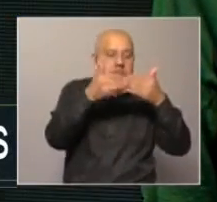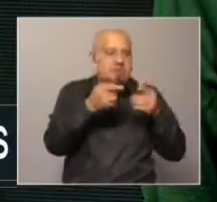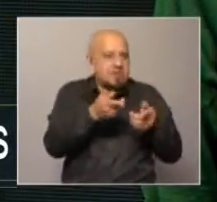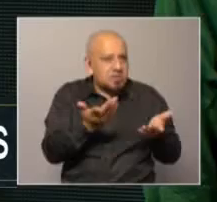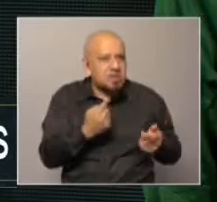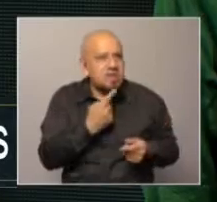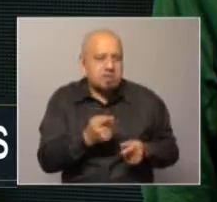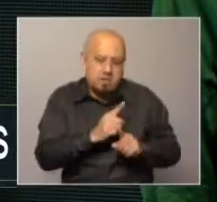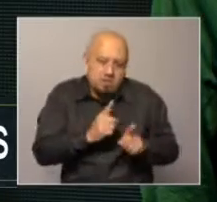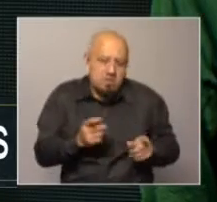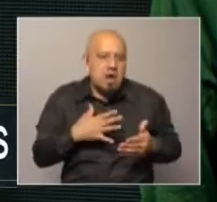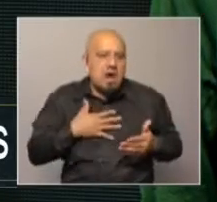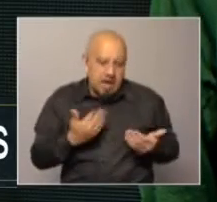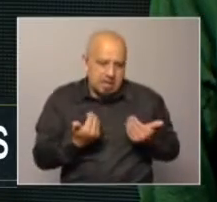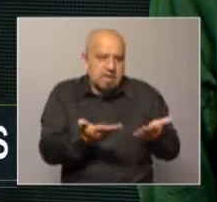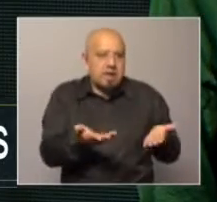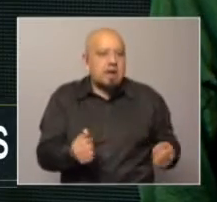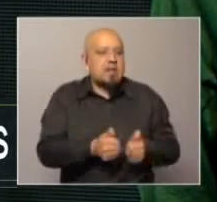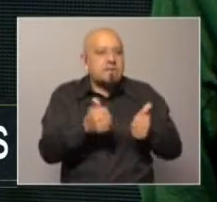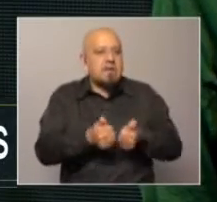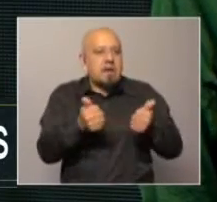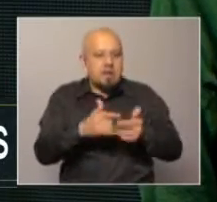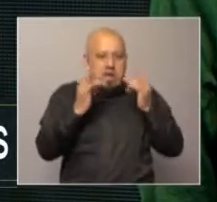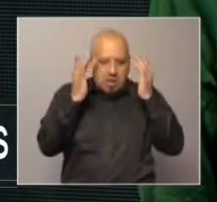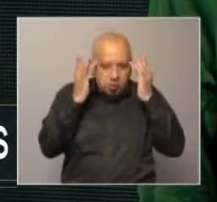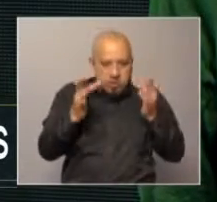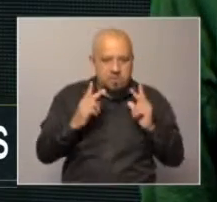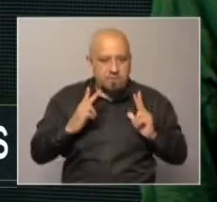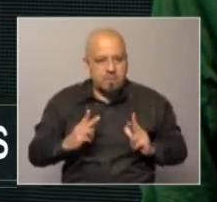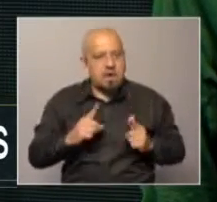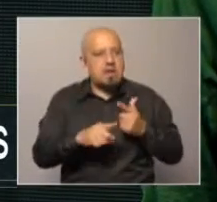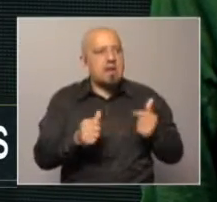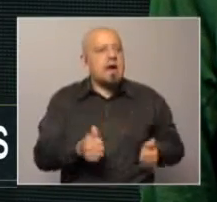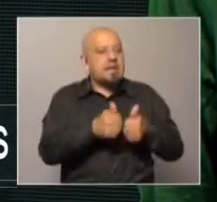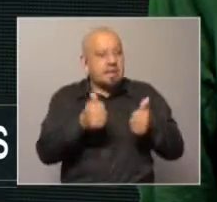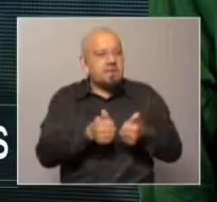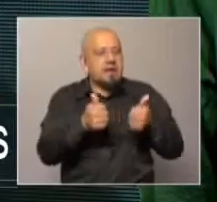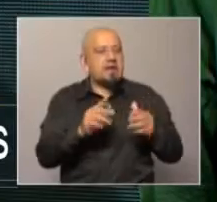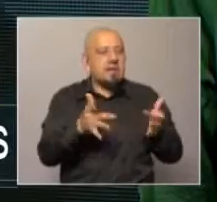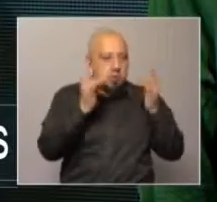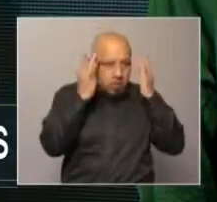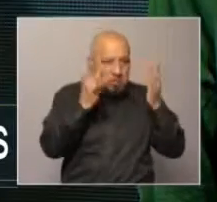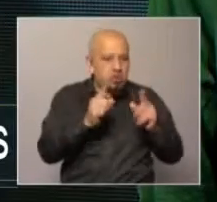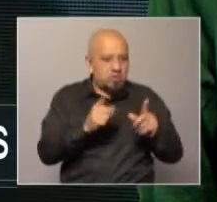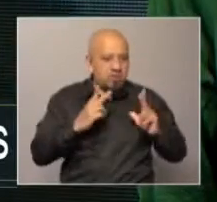actividades, además de continuar con la educación formal, tiene que dotarlos de actividades de educación no formal, ¿no?